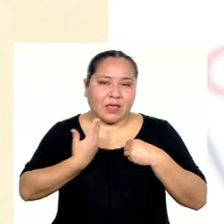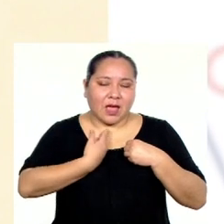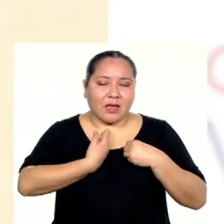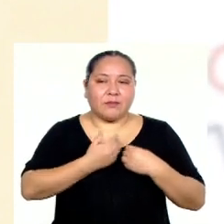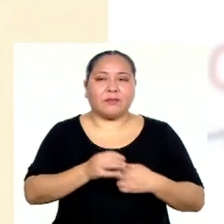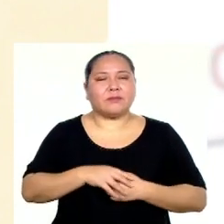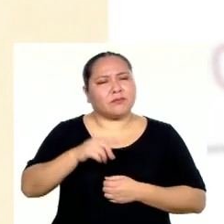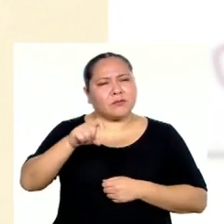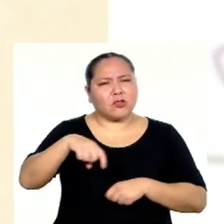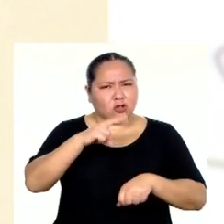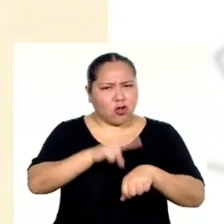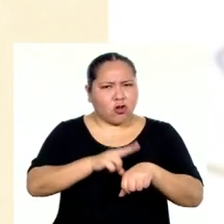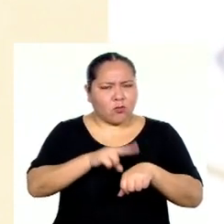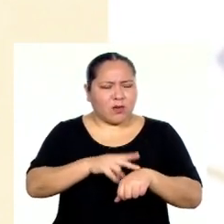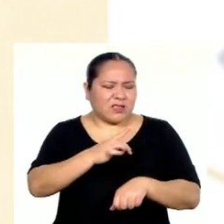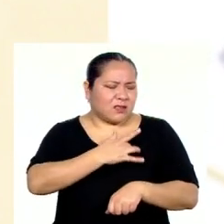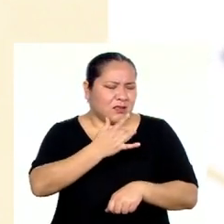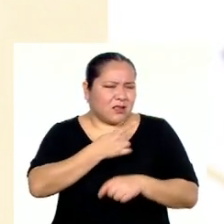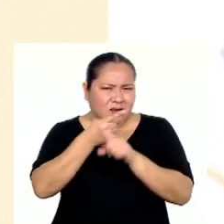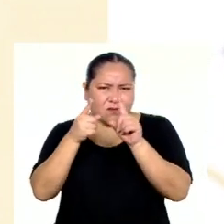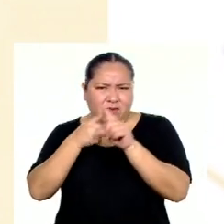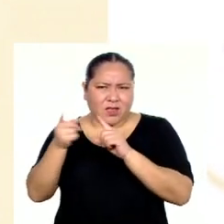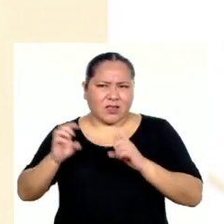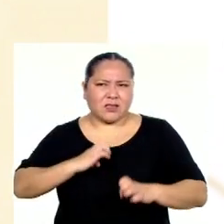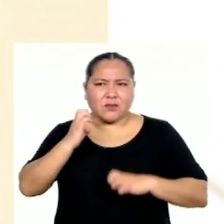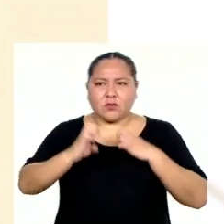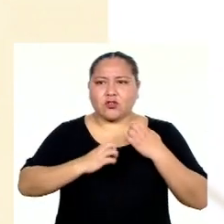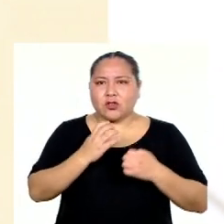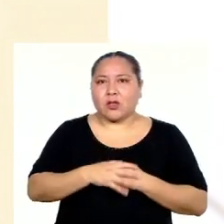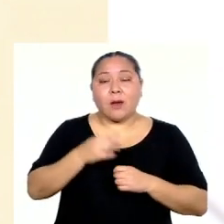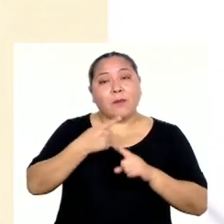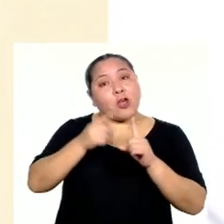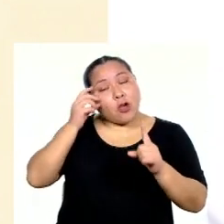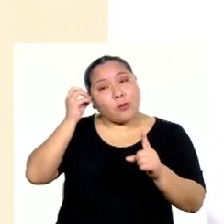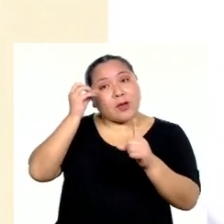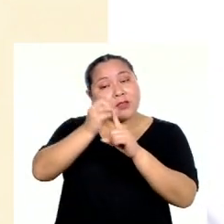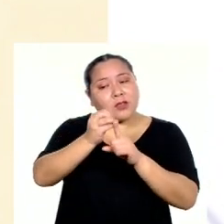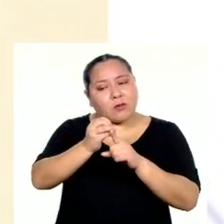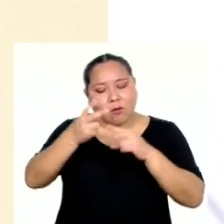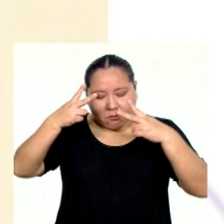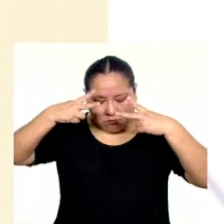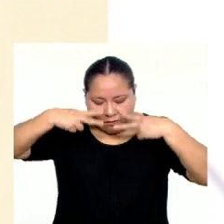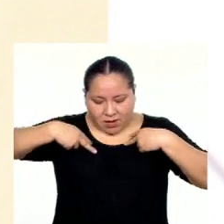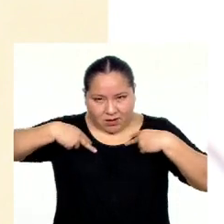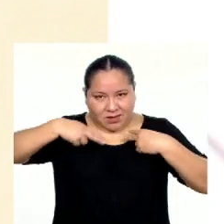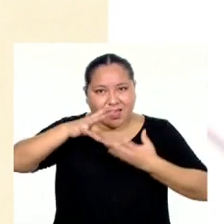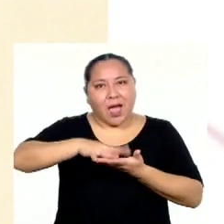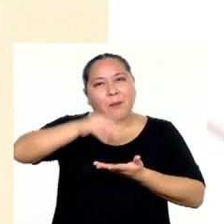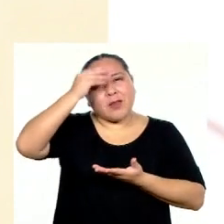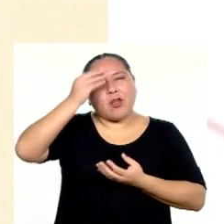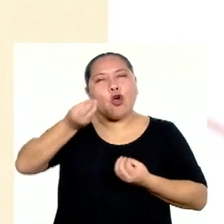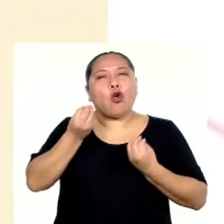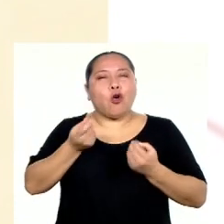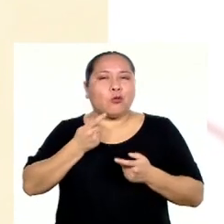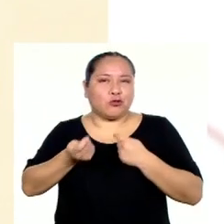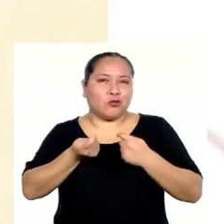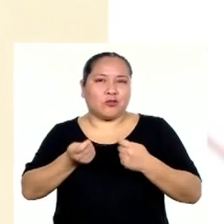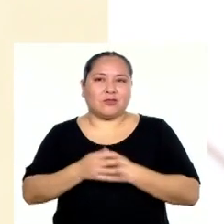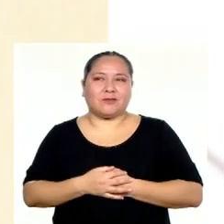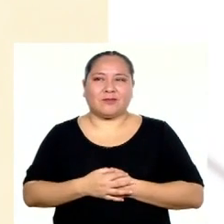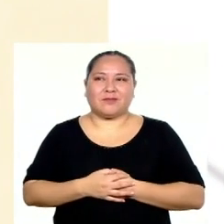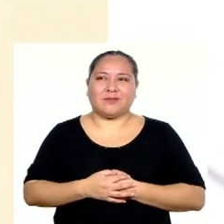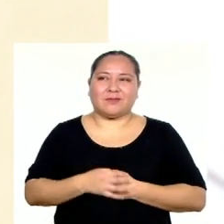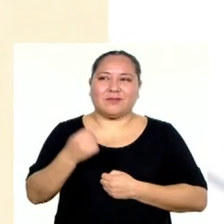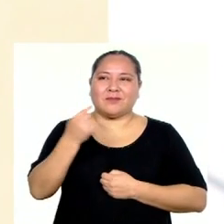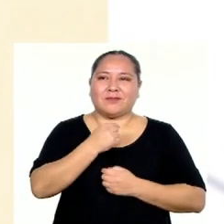natural experimentar todo tipo de emociones, pero tenemos el reto de reconocerlas y aprender la mejor forma de abordarlas. Y así quedó